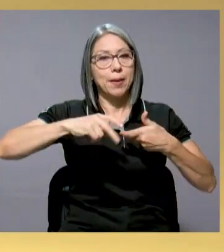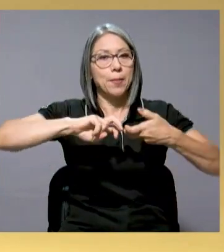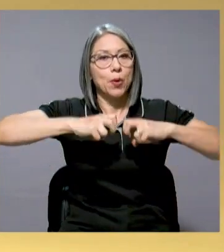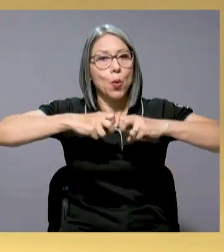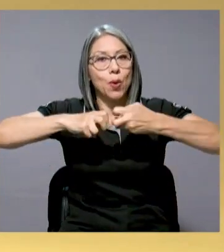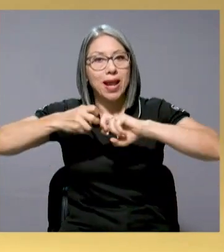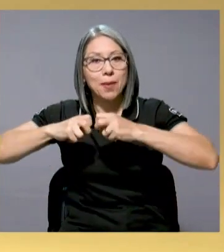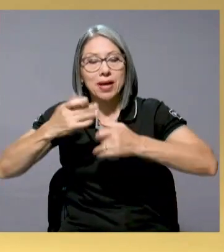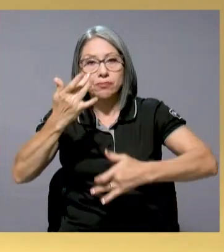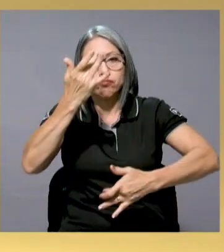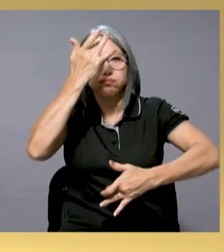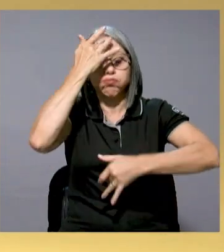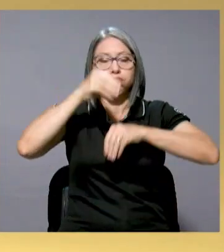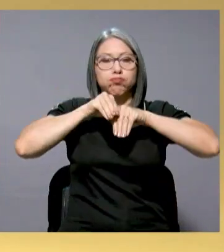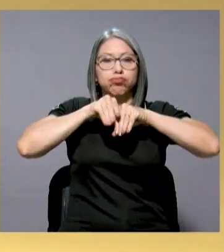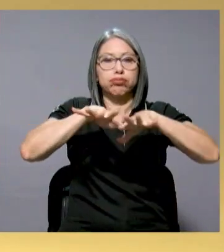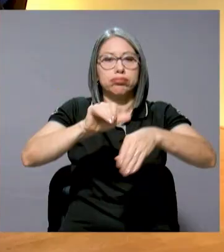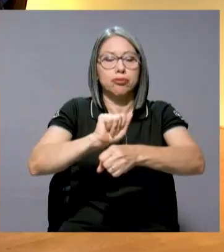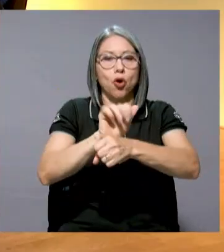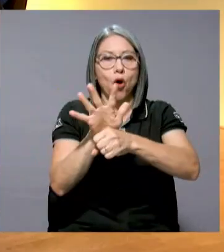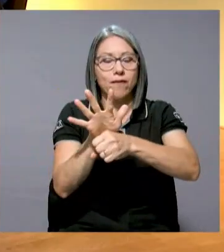de contagio de COVID, de manera que no